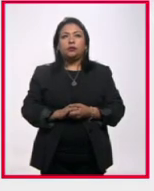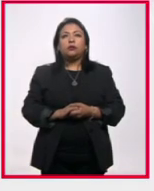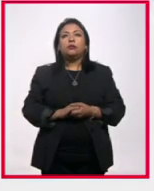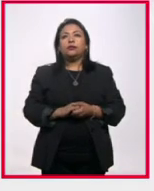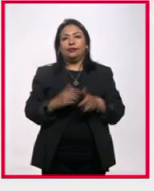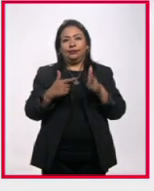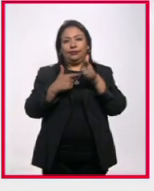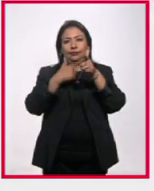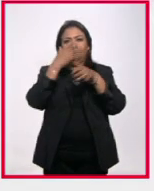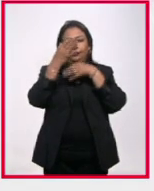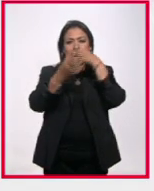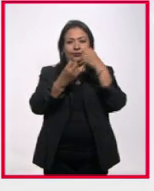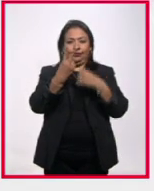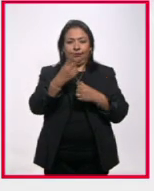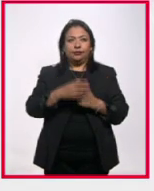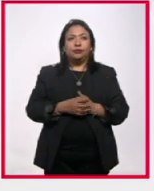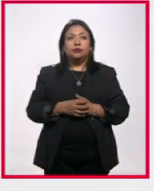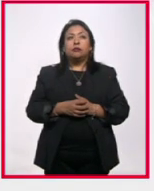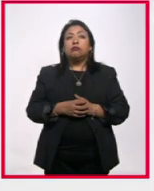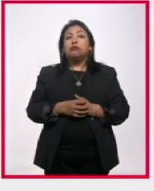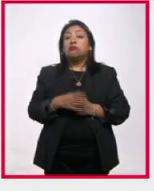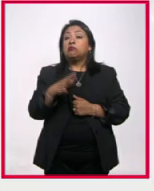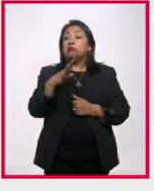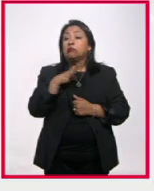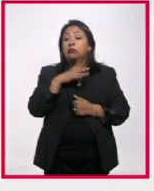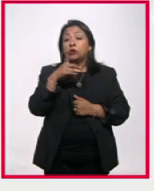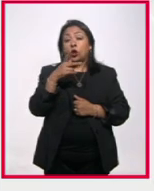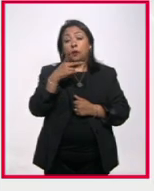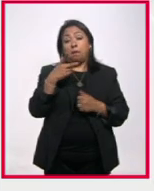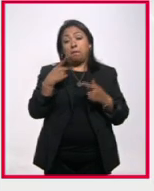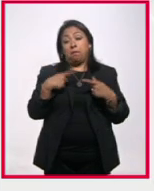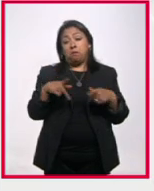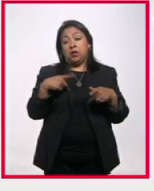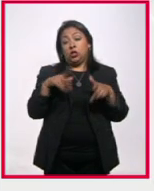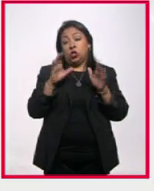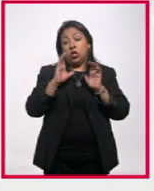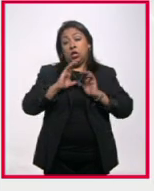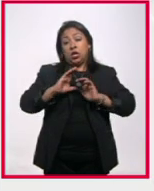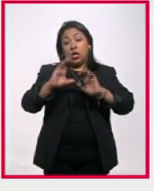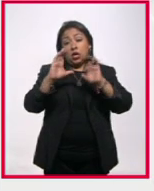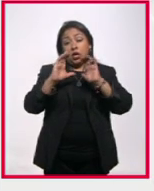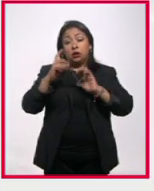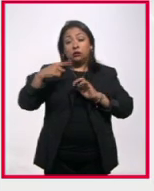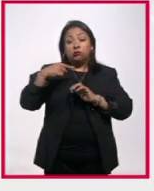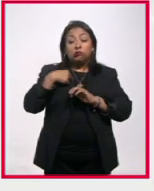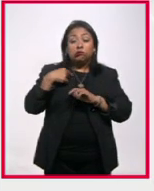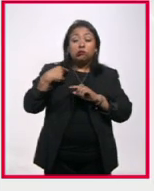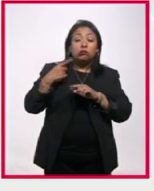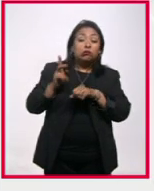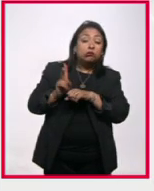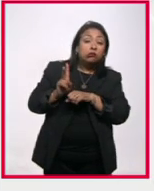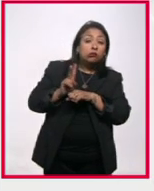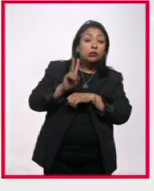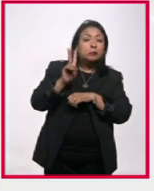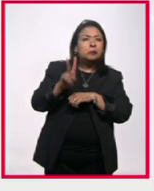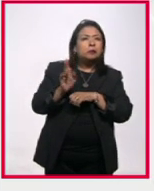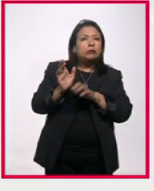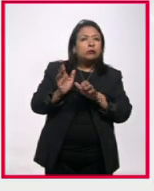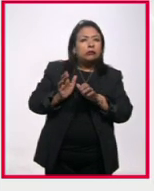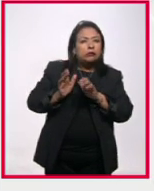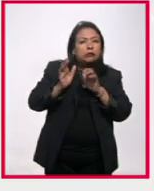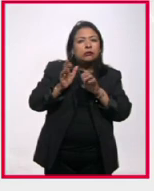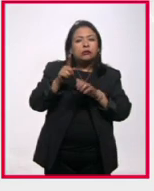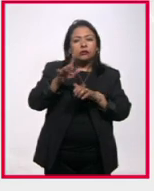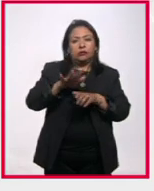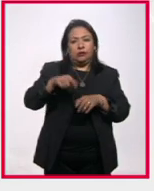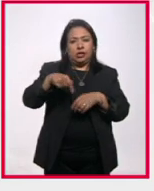Bueno, continuamos en Noticias 22. Tenemos a un cantante, Rafael, al que hemos seguido de manera muy, muy, muy cuidadosa en